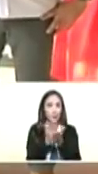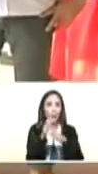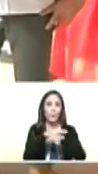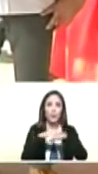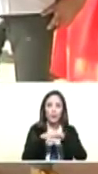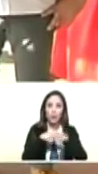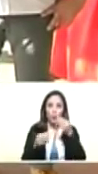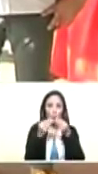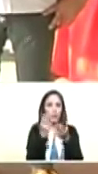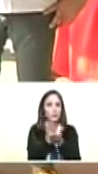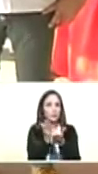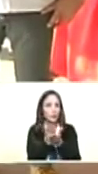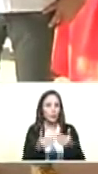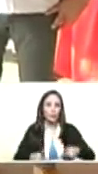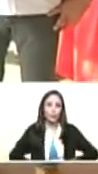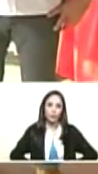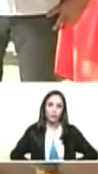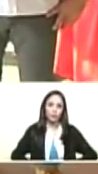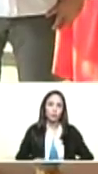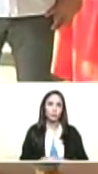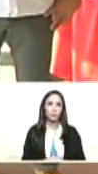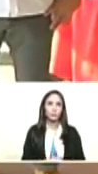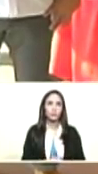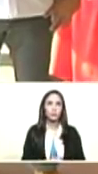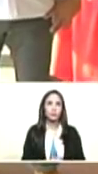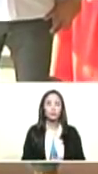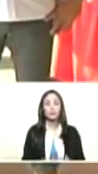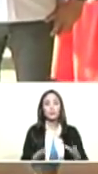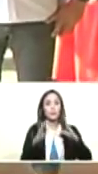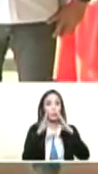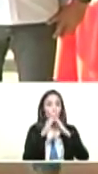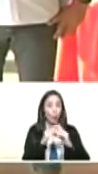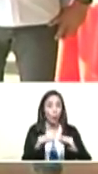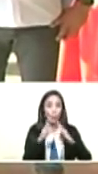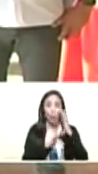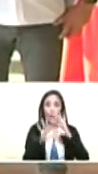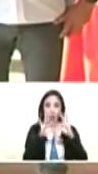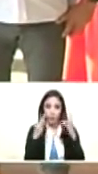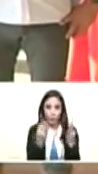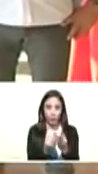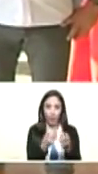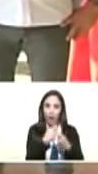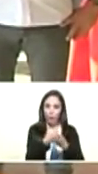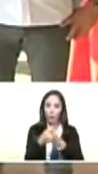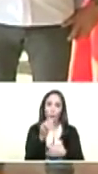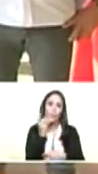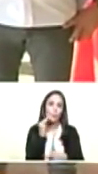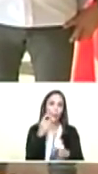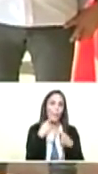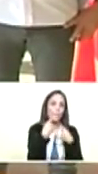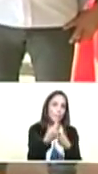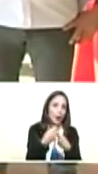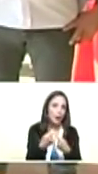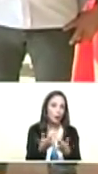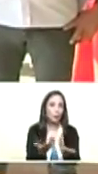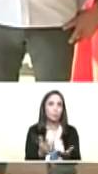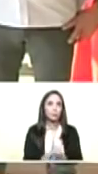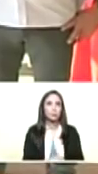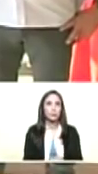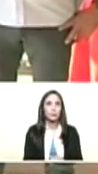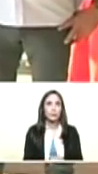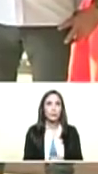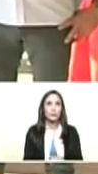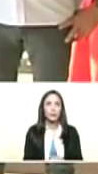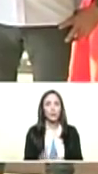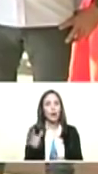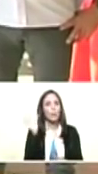familia integralmente. La protegemos con la beca, toda la familia. Por ejemplo, el caso de